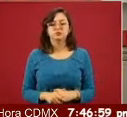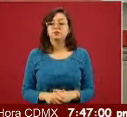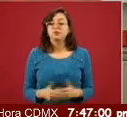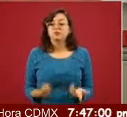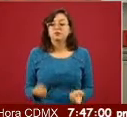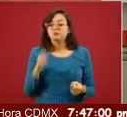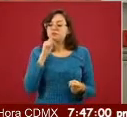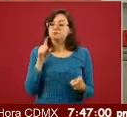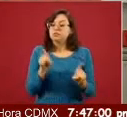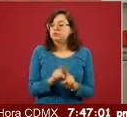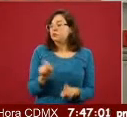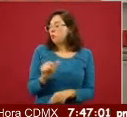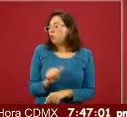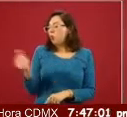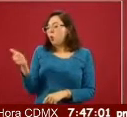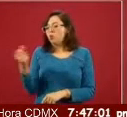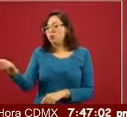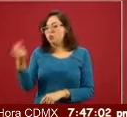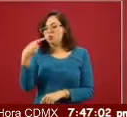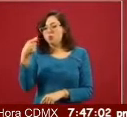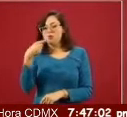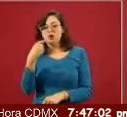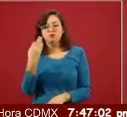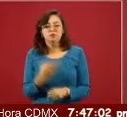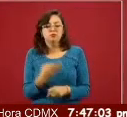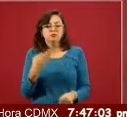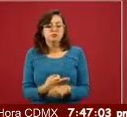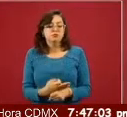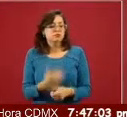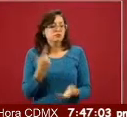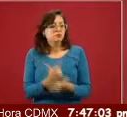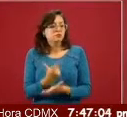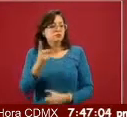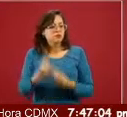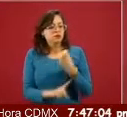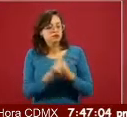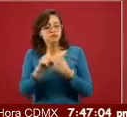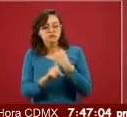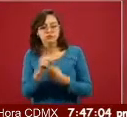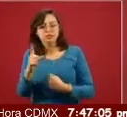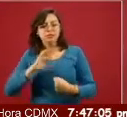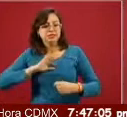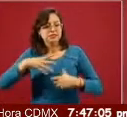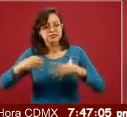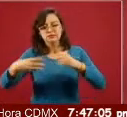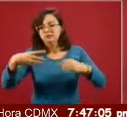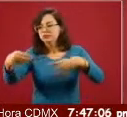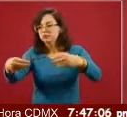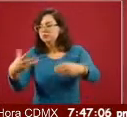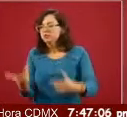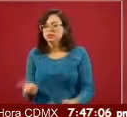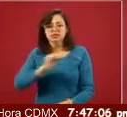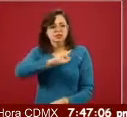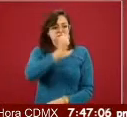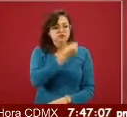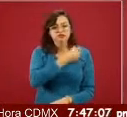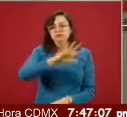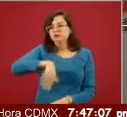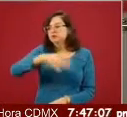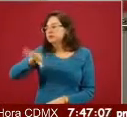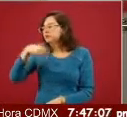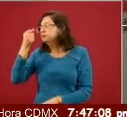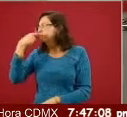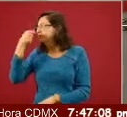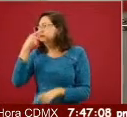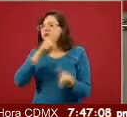otros medicamentos, en medio de una emergencia sanitaria se buscan alternativas, lo cual es completamente legítimo, es parte de